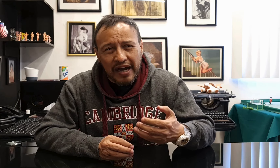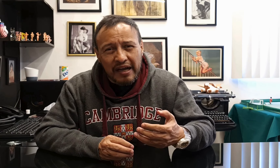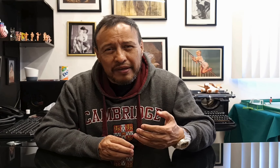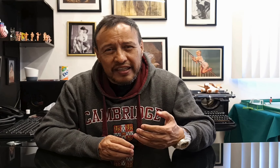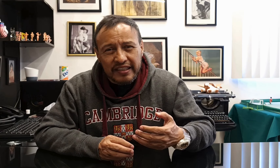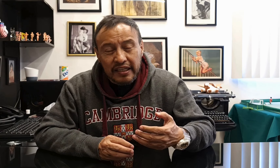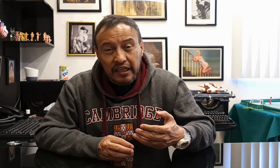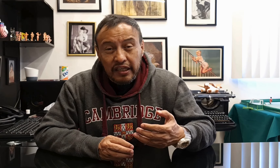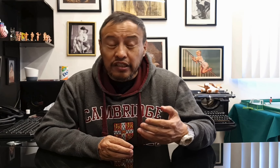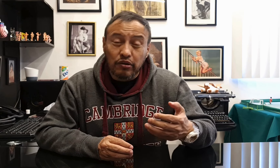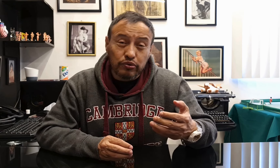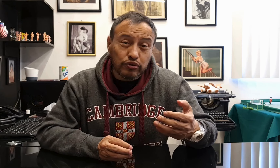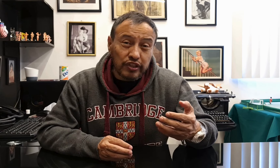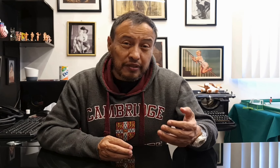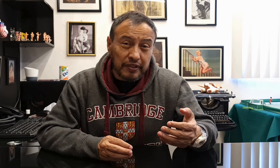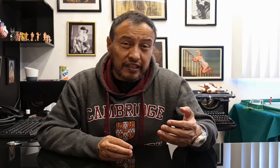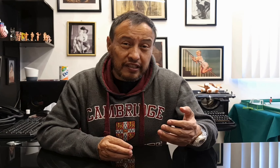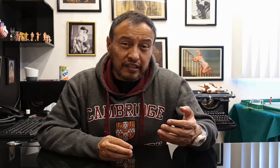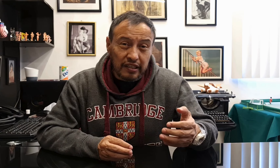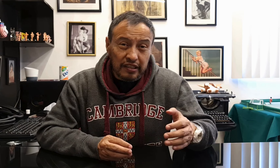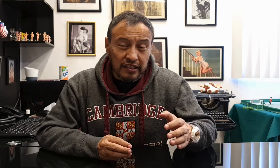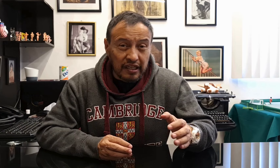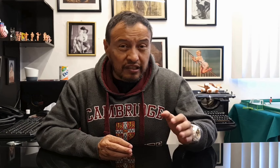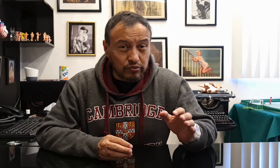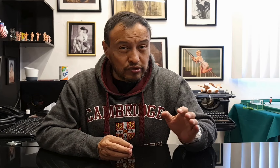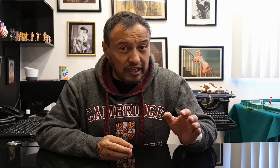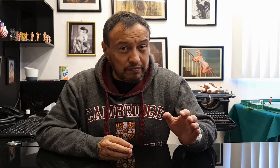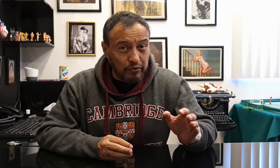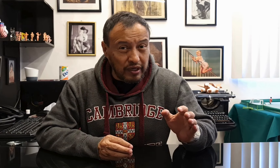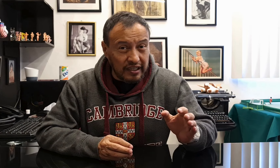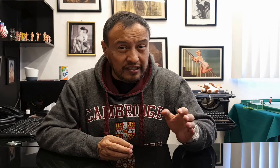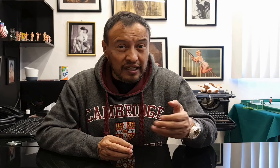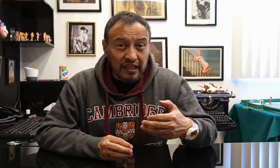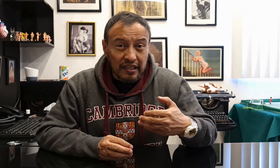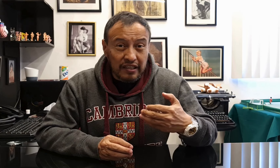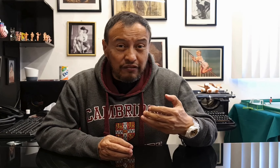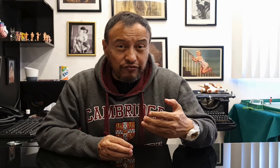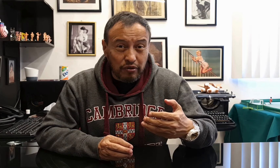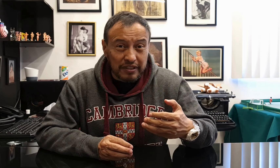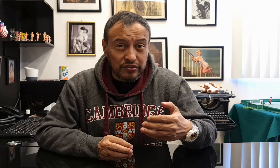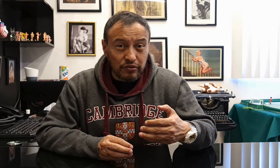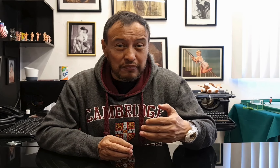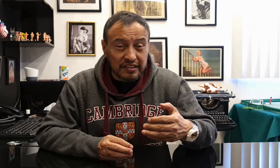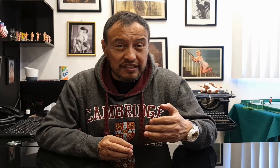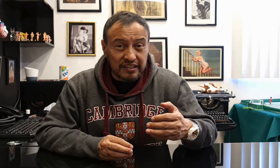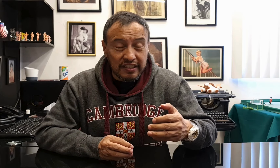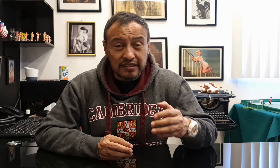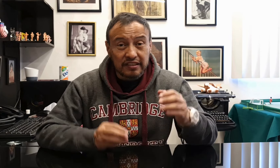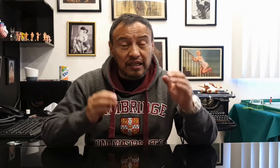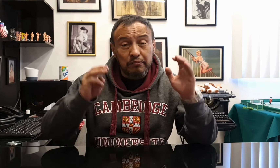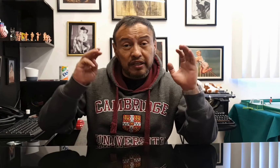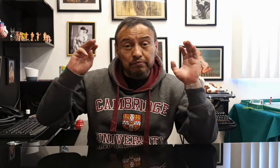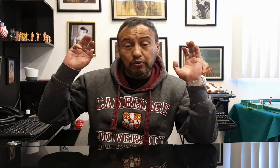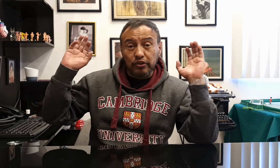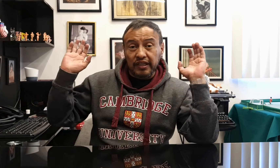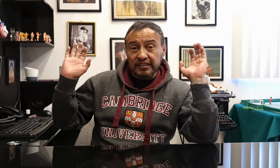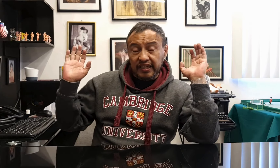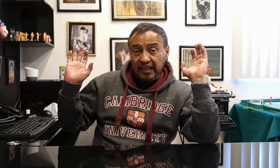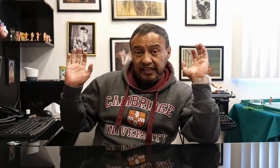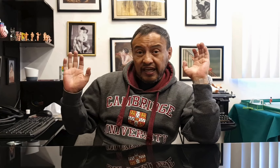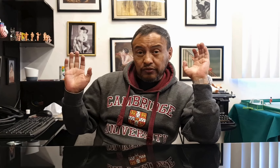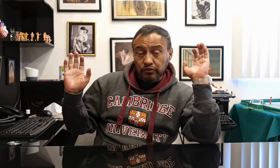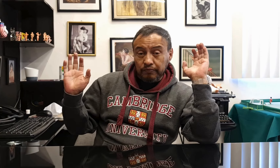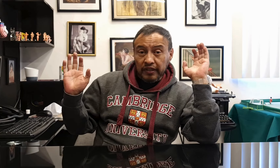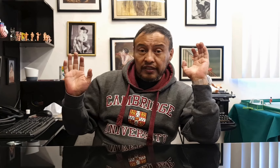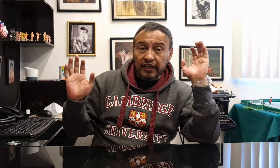y amable, incluso servil, y a juzgar por la información más reciente, también podría